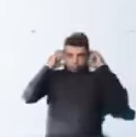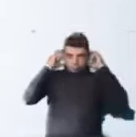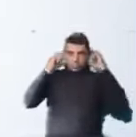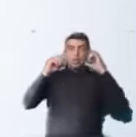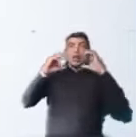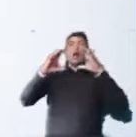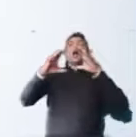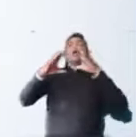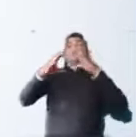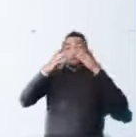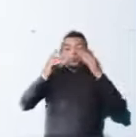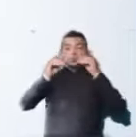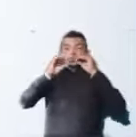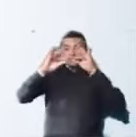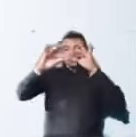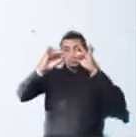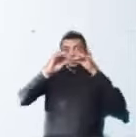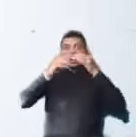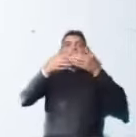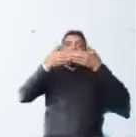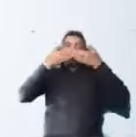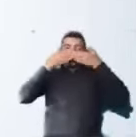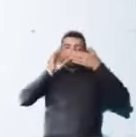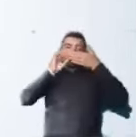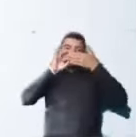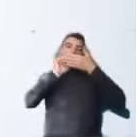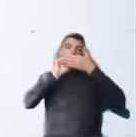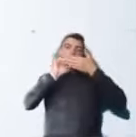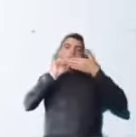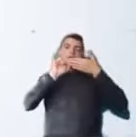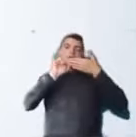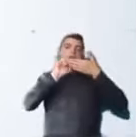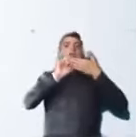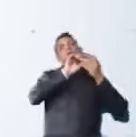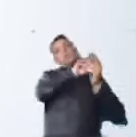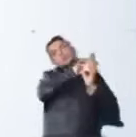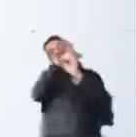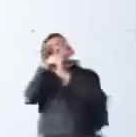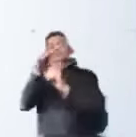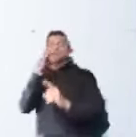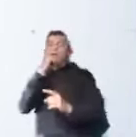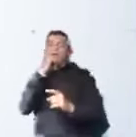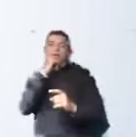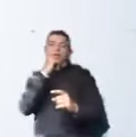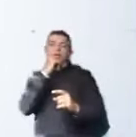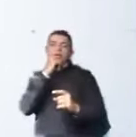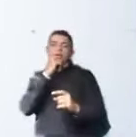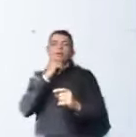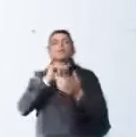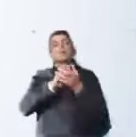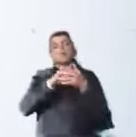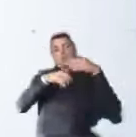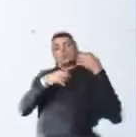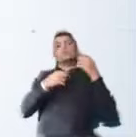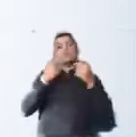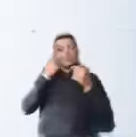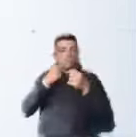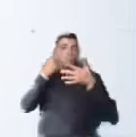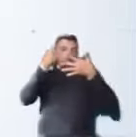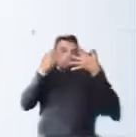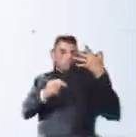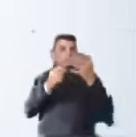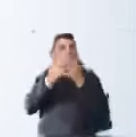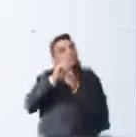se queden en el tapabocas y no contamine al resto. Entonces es una de las razones por las cuales yo quiero invitarlos a la calma en cuanto al